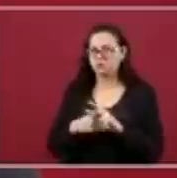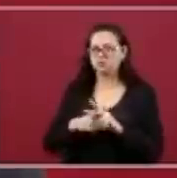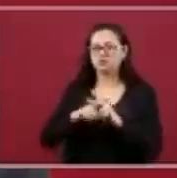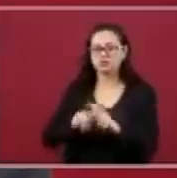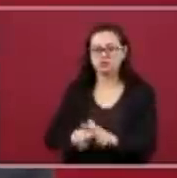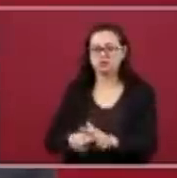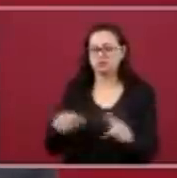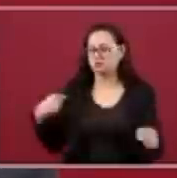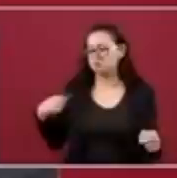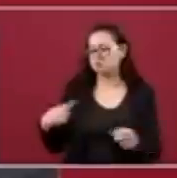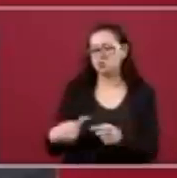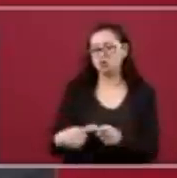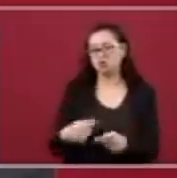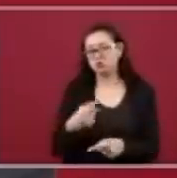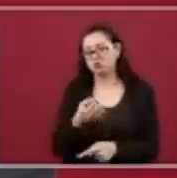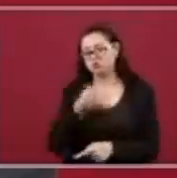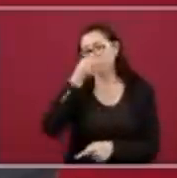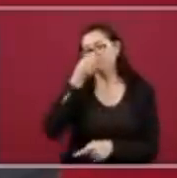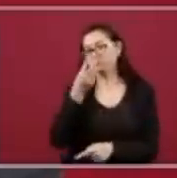estas alturas.